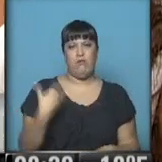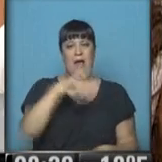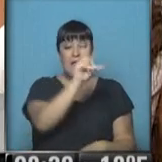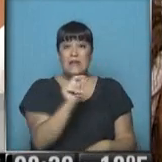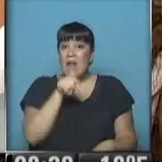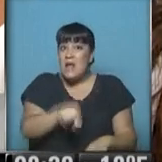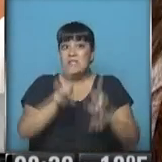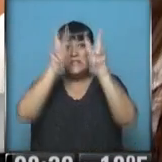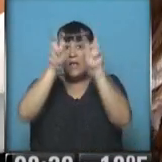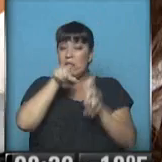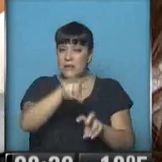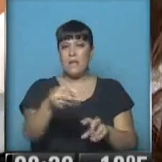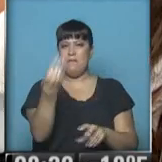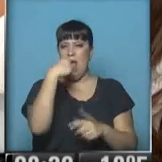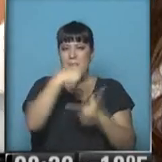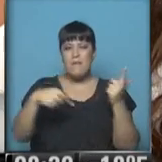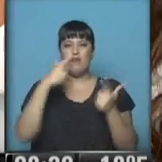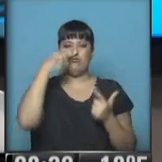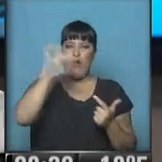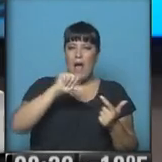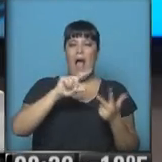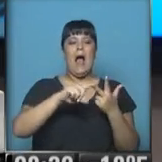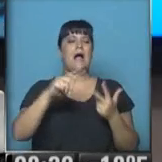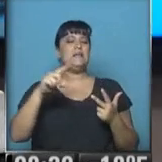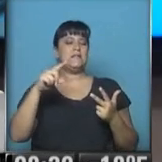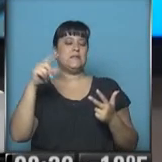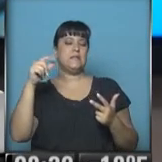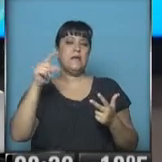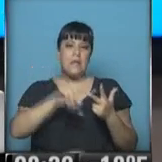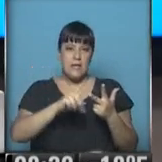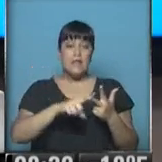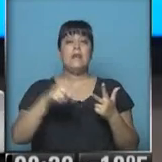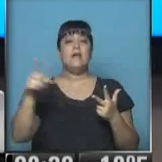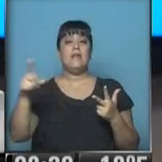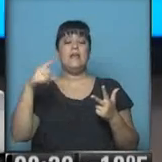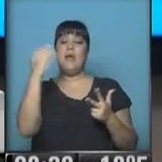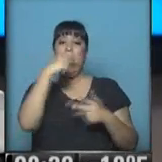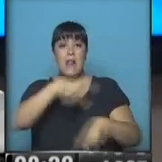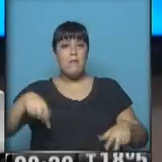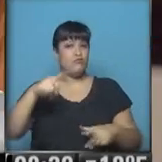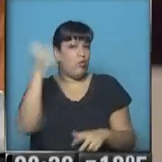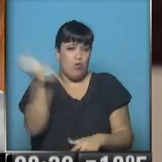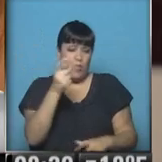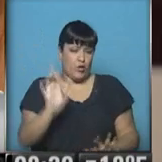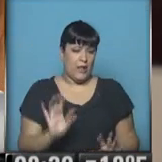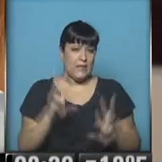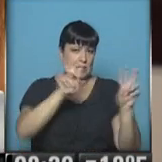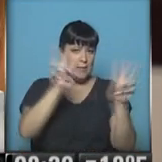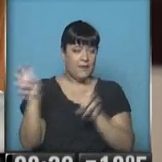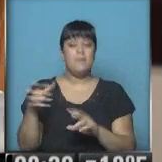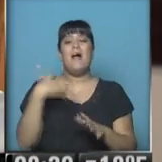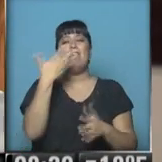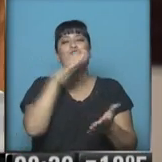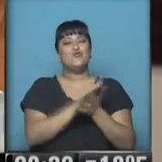temas alimentos hidrocarburos ciencia y tecnología son los desafíos del futuro de la Argentina y de gran parte del mundo no hablando de de cencia